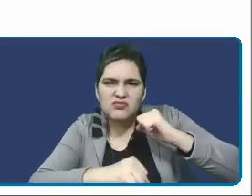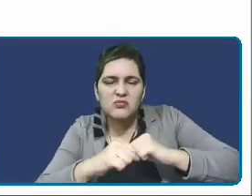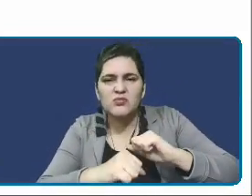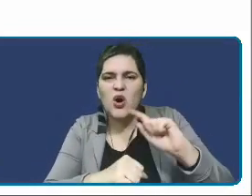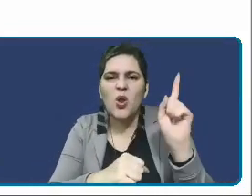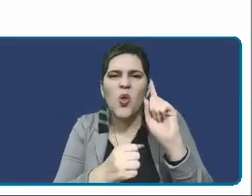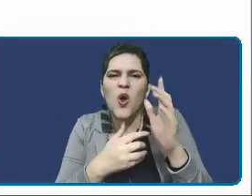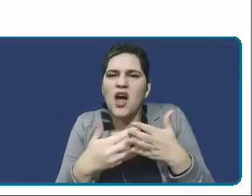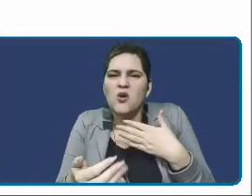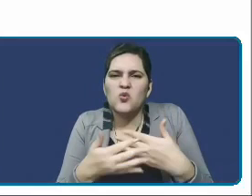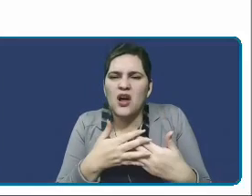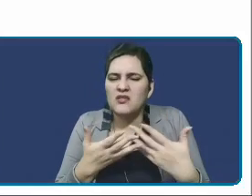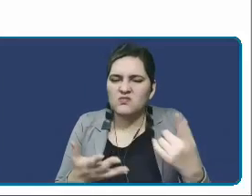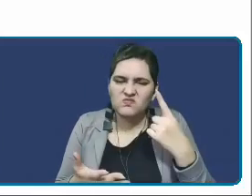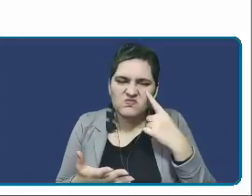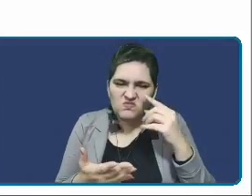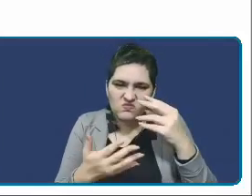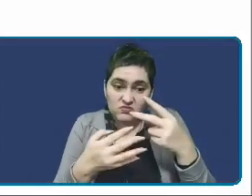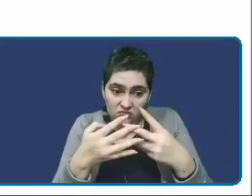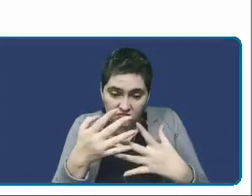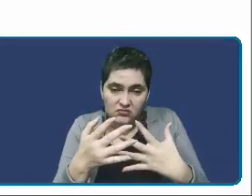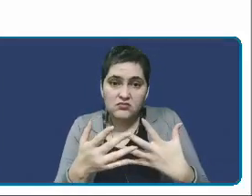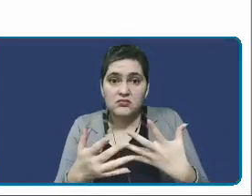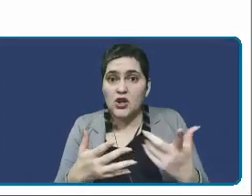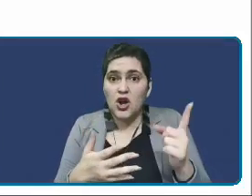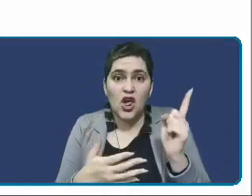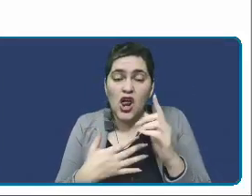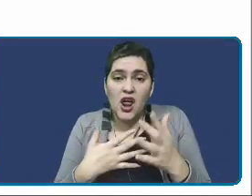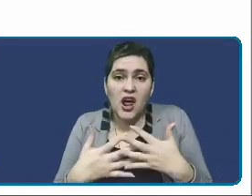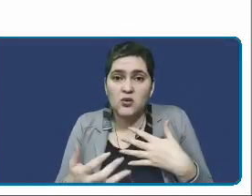sí, no son